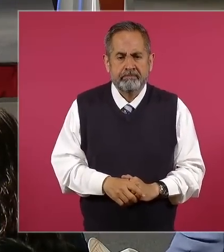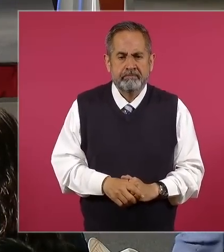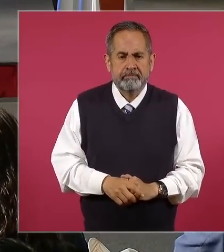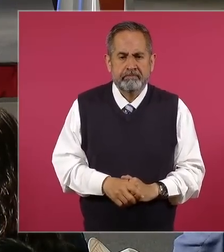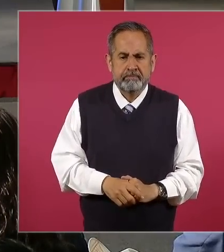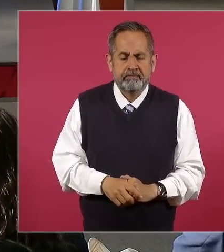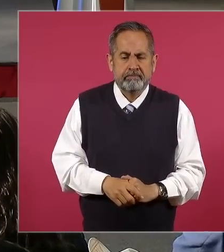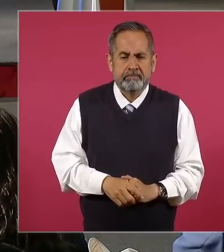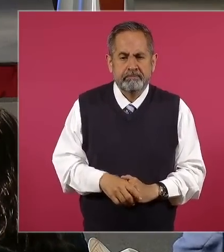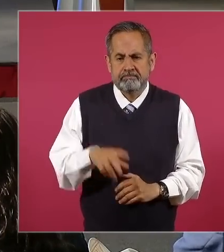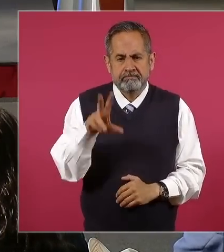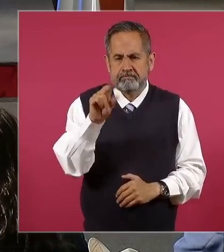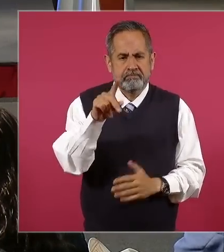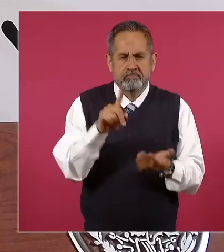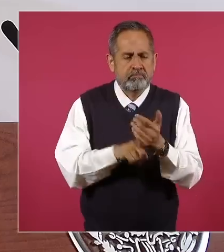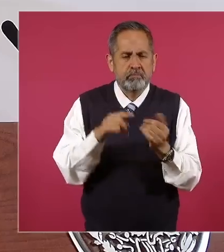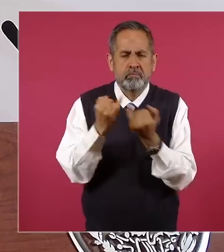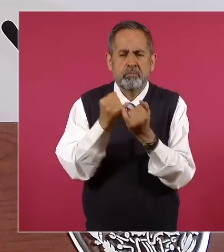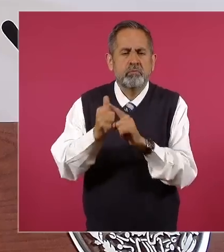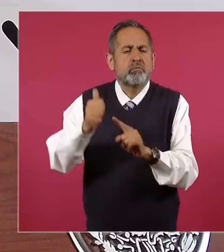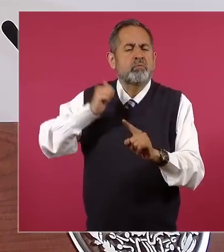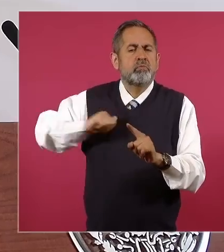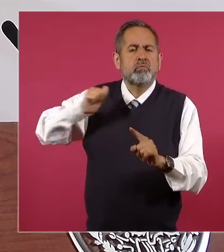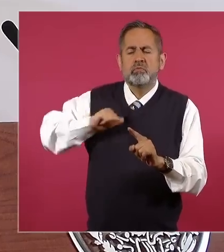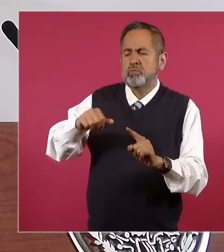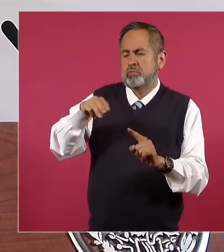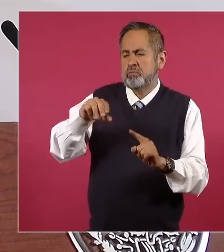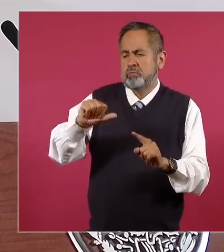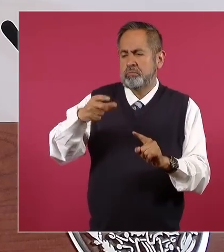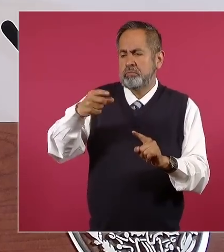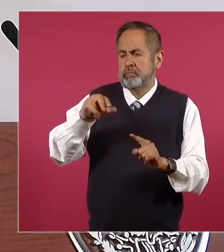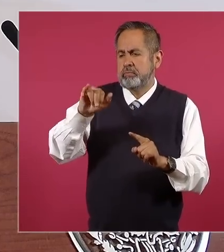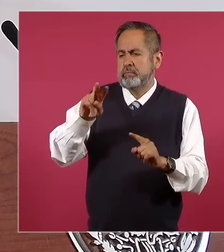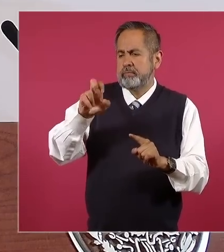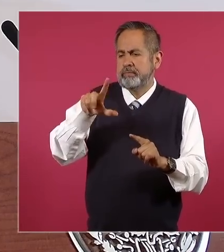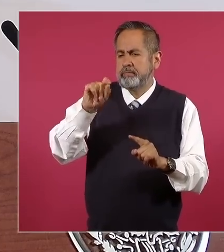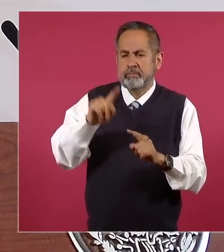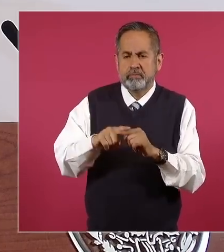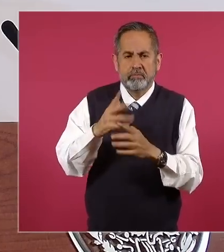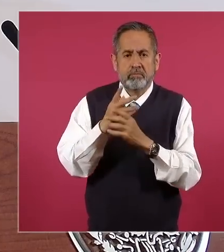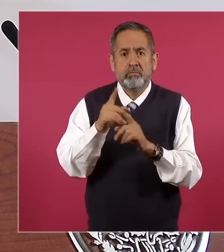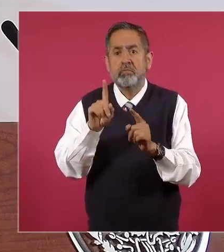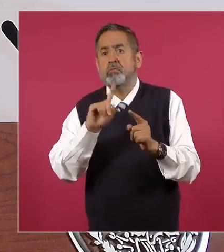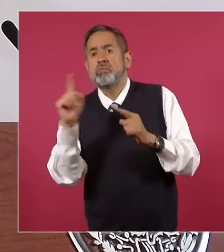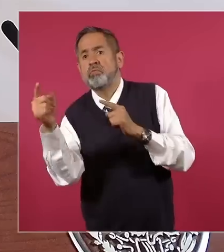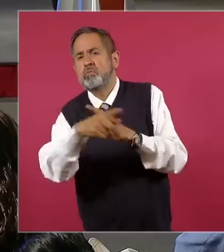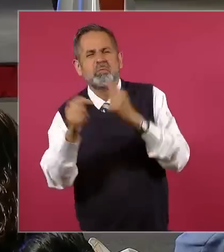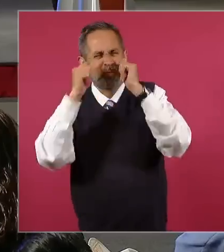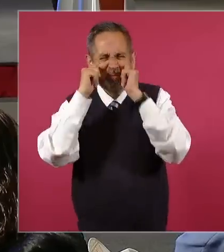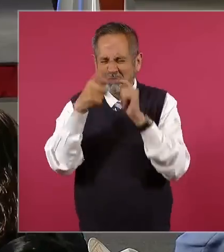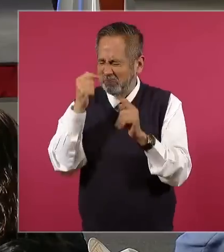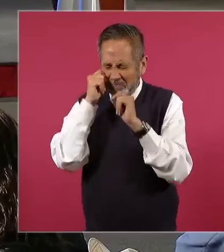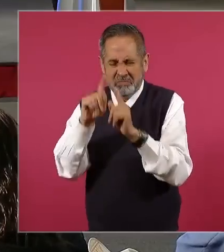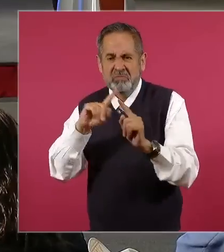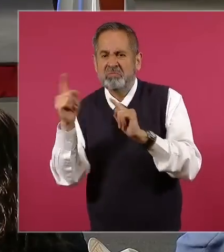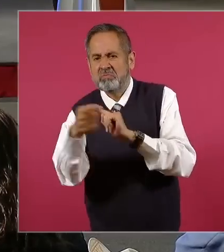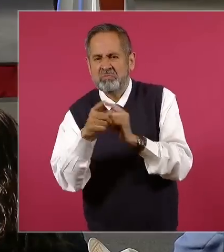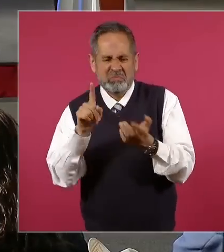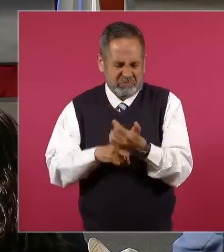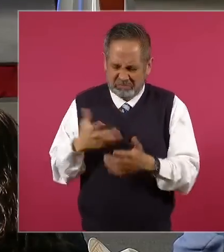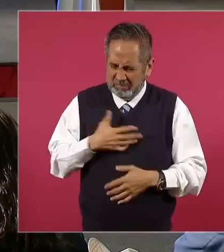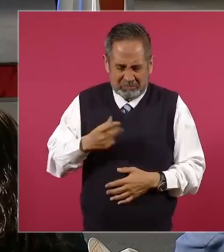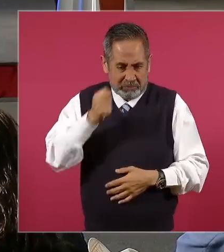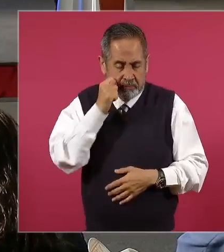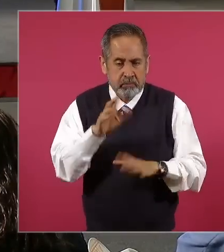lo definió Maquiavelo, que el fin justificaba los medios. No. ¿Y no fue este el caso? No, fue